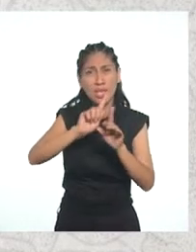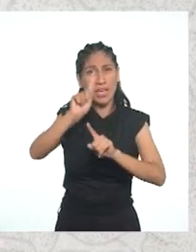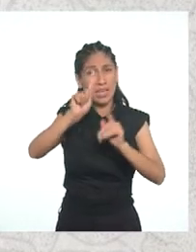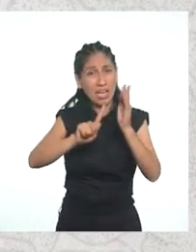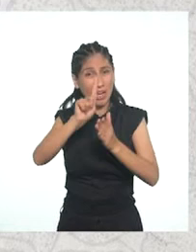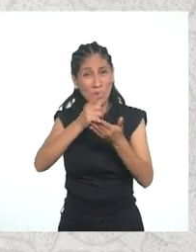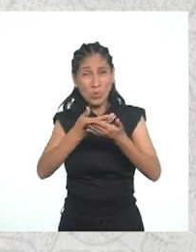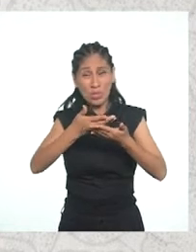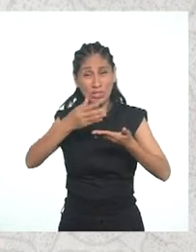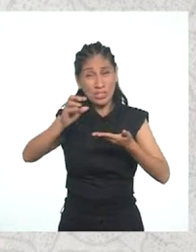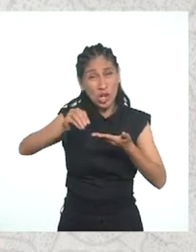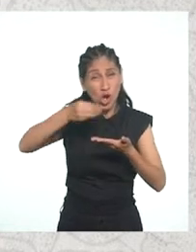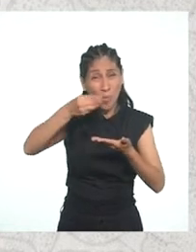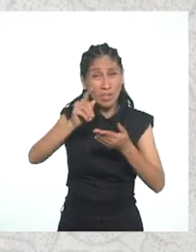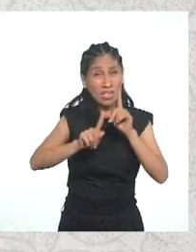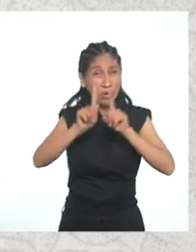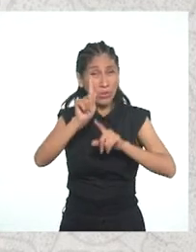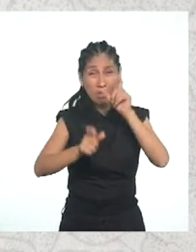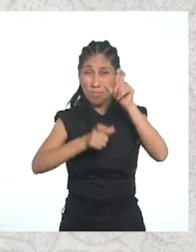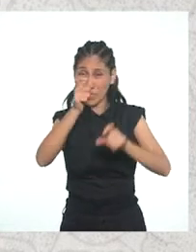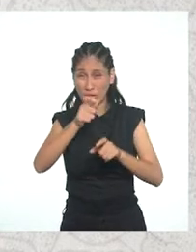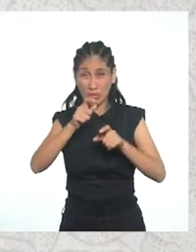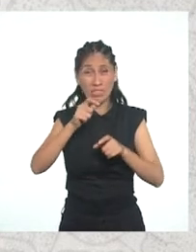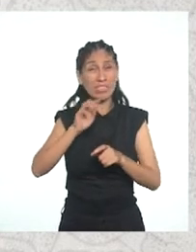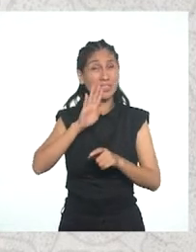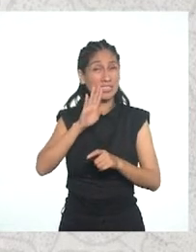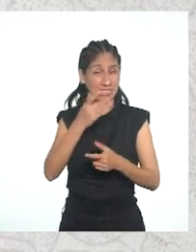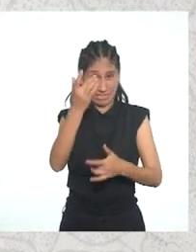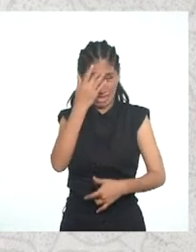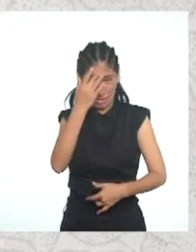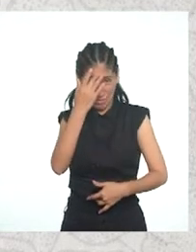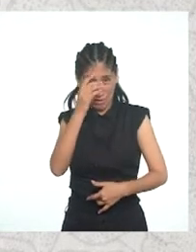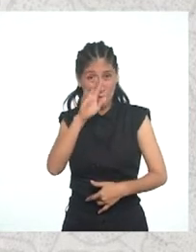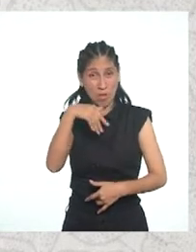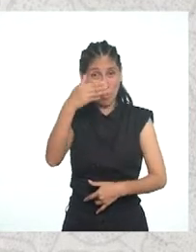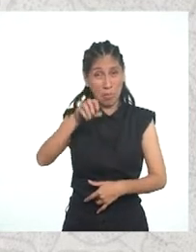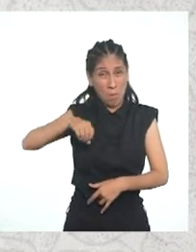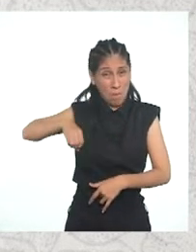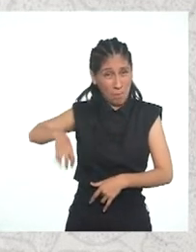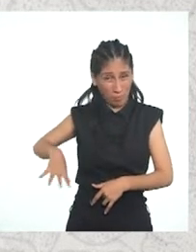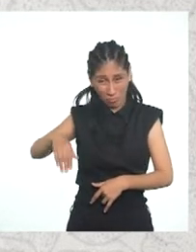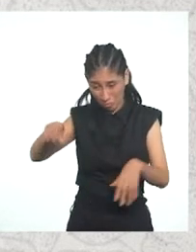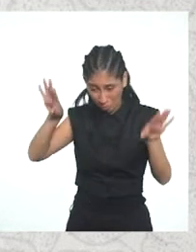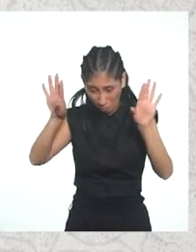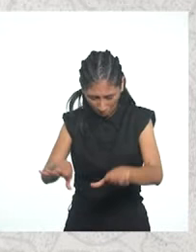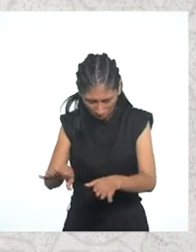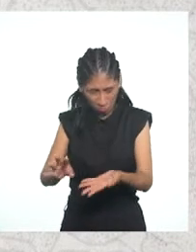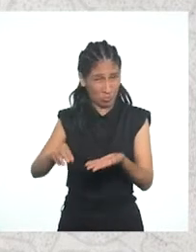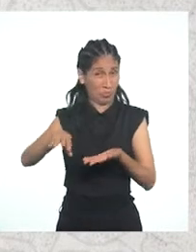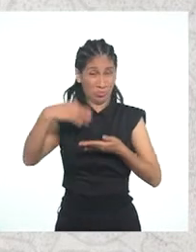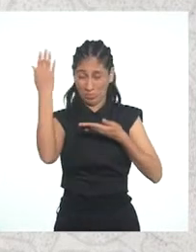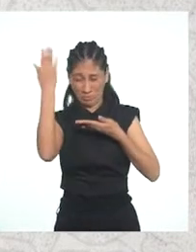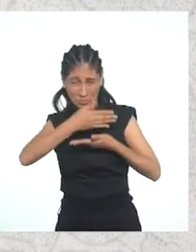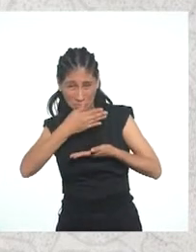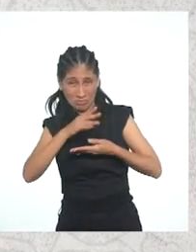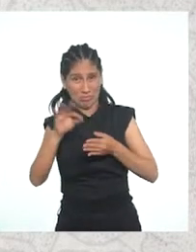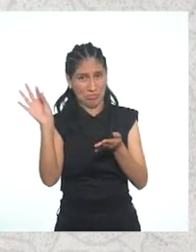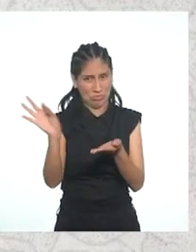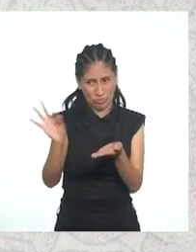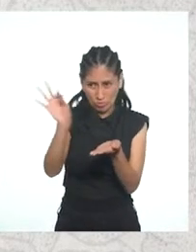por excremento de una persona infectada por esta enfermedad. Neisseria